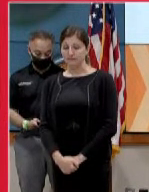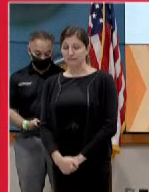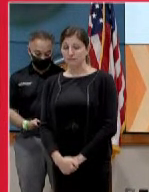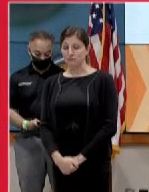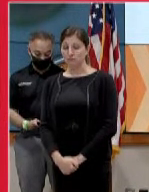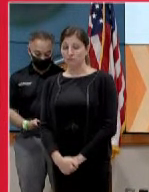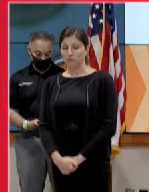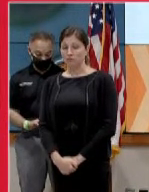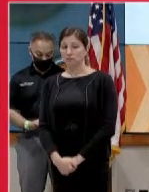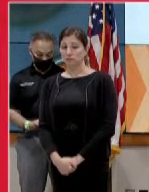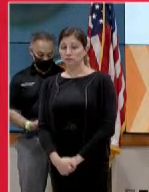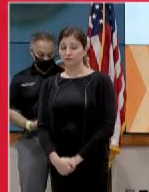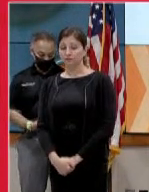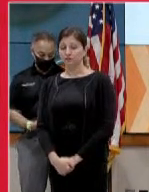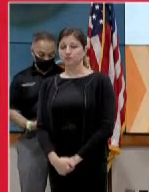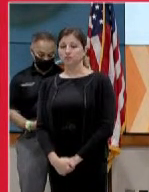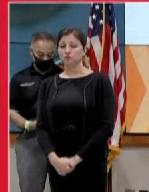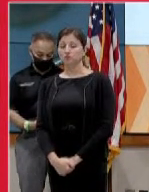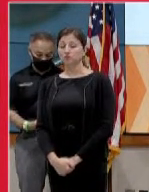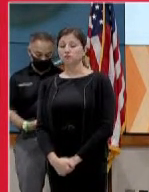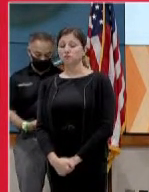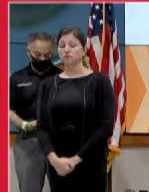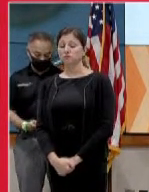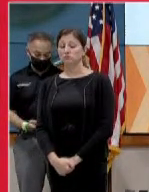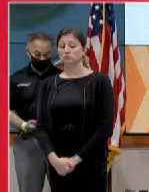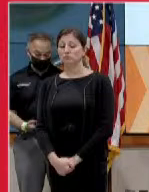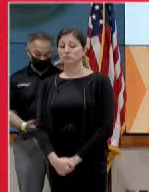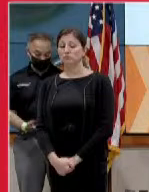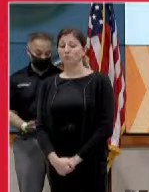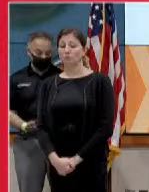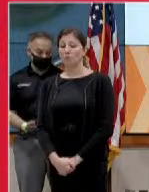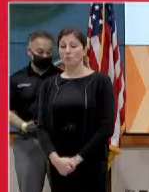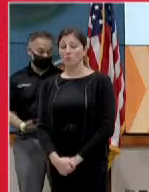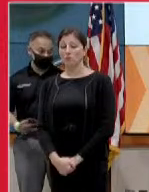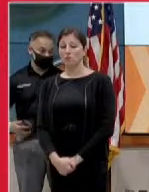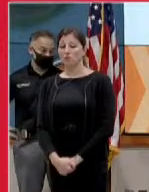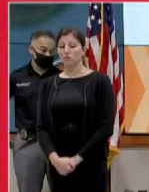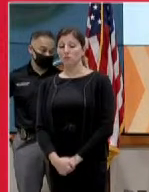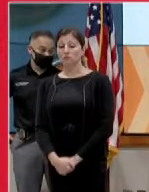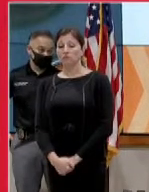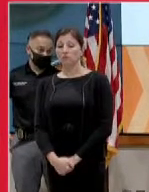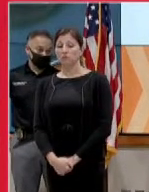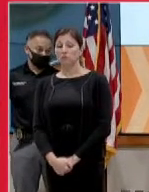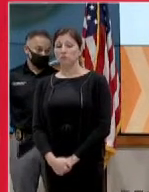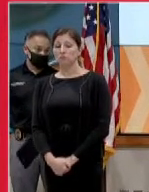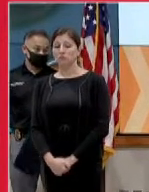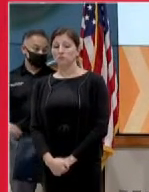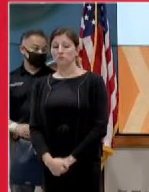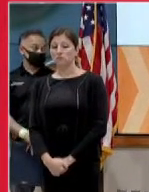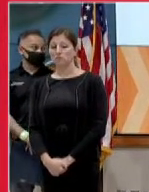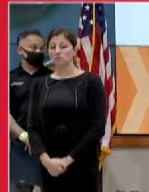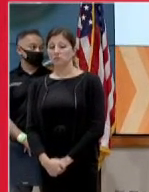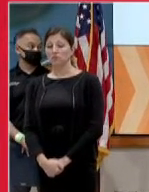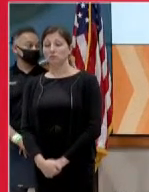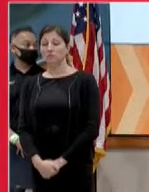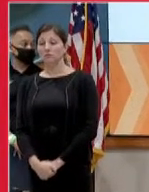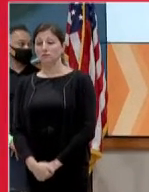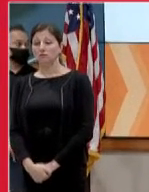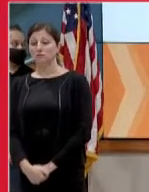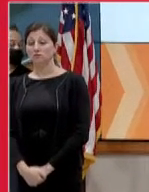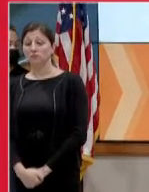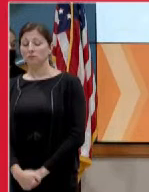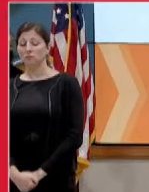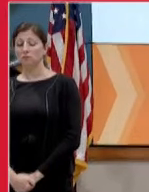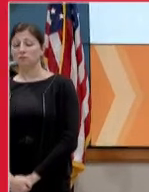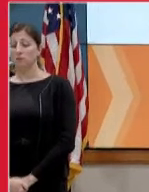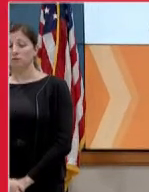del condado, entonces le pido a todos los alcaldes que pongan de su parte y hagan lo mismo. Que viene el 4 de julio, vamos a